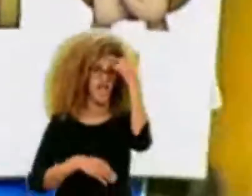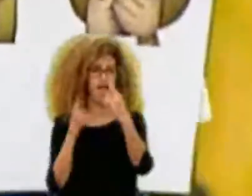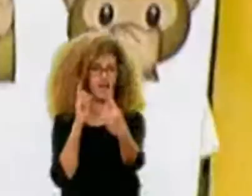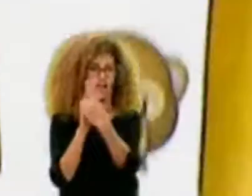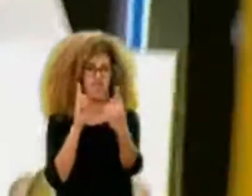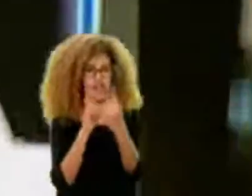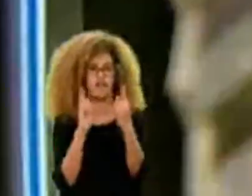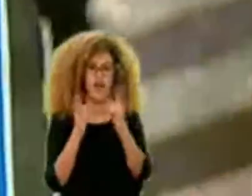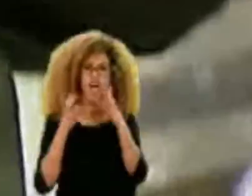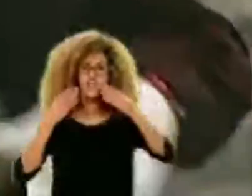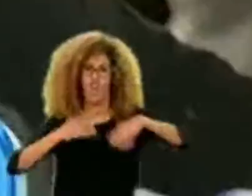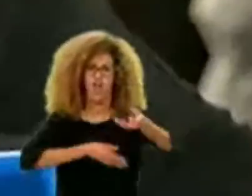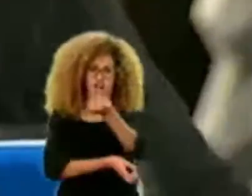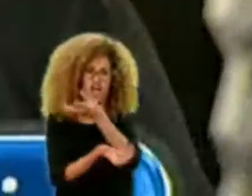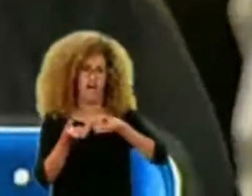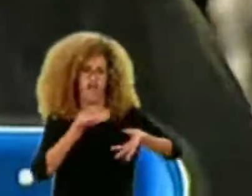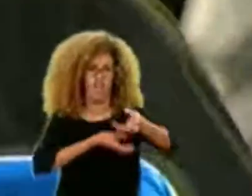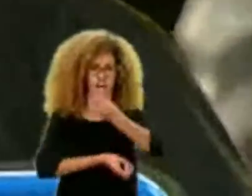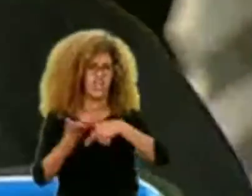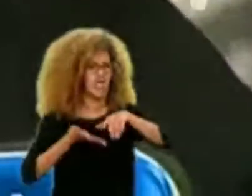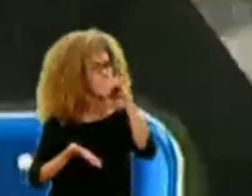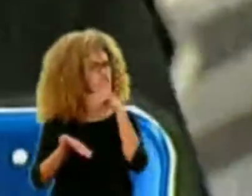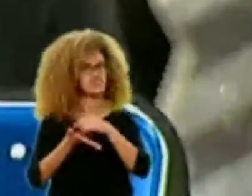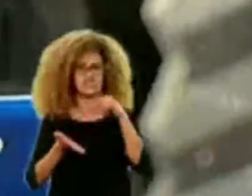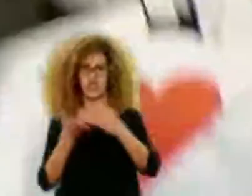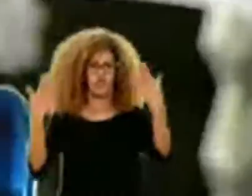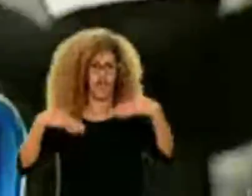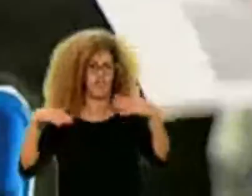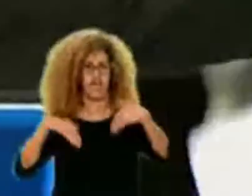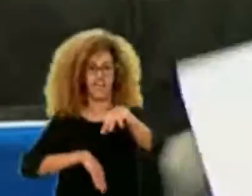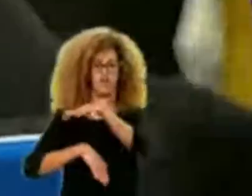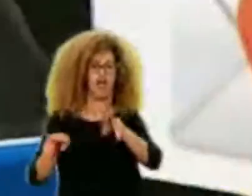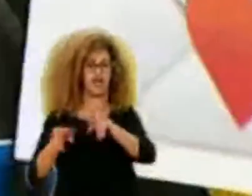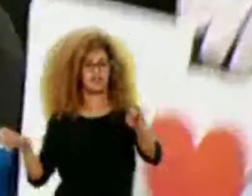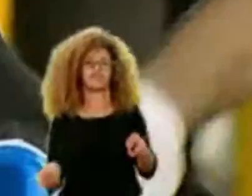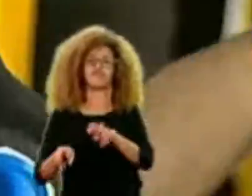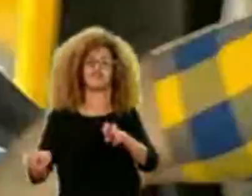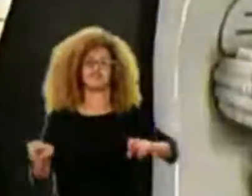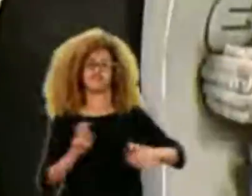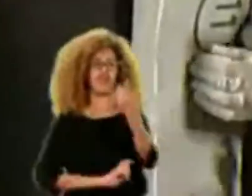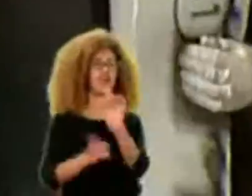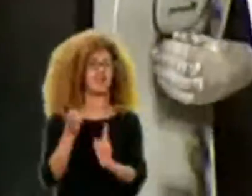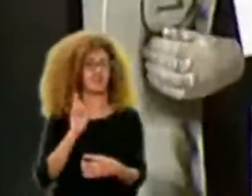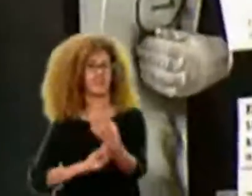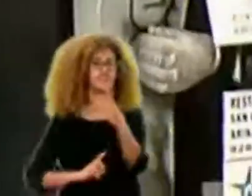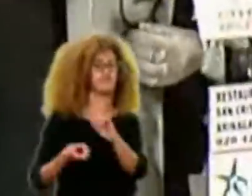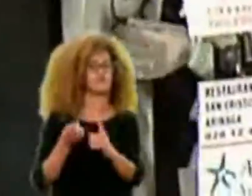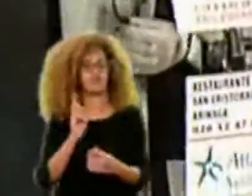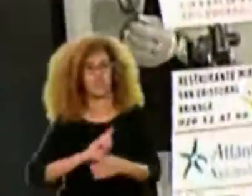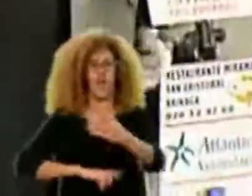tu grupo las contaba, allí no había WhatsApp, solo el banco de la plaza, un relato desde lejos.